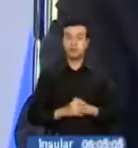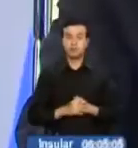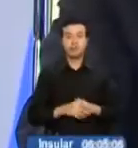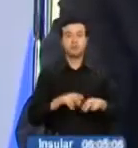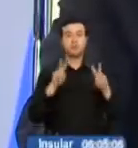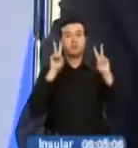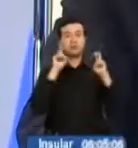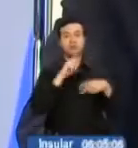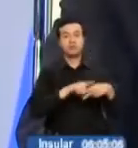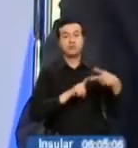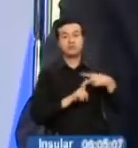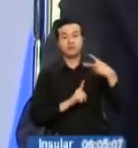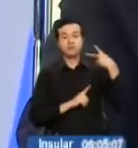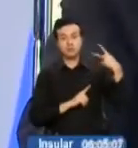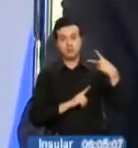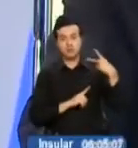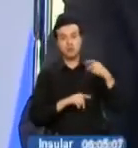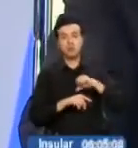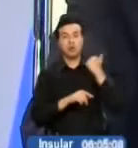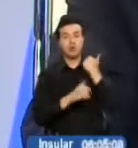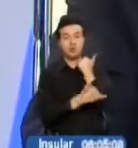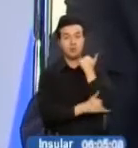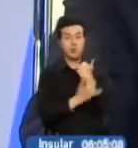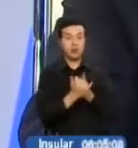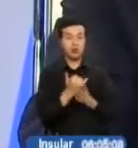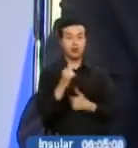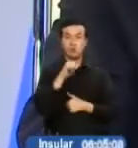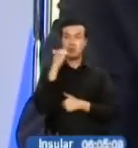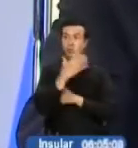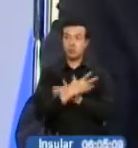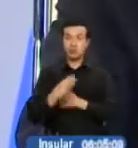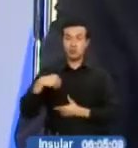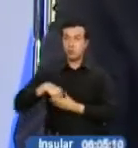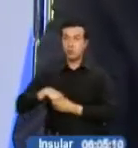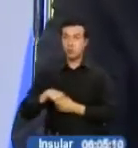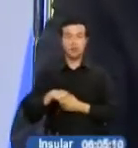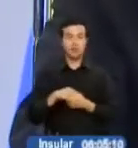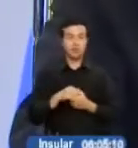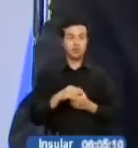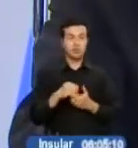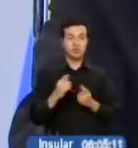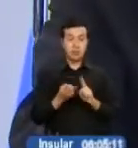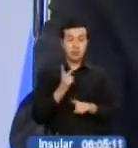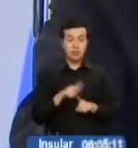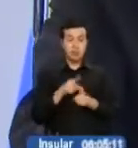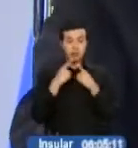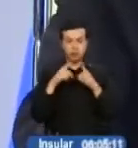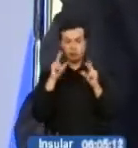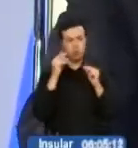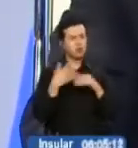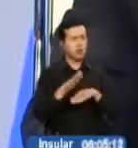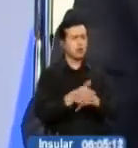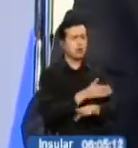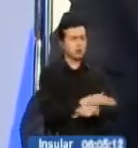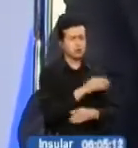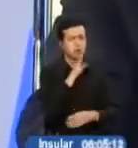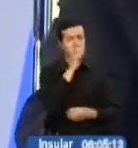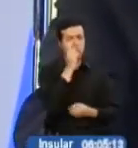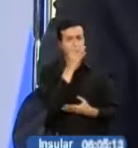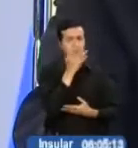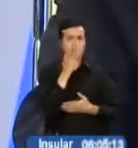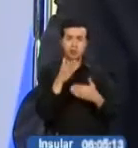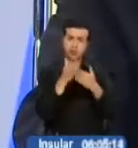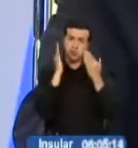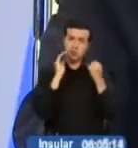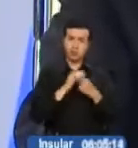temas. Estoy en contra de los paraísos fiscales, no lo he dicho ahora, lo estoy diciendo desde hace mucho tiempo. Pero también estoy en